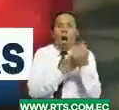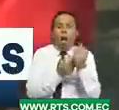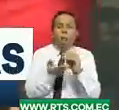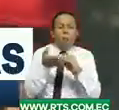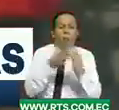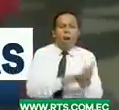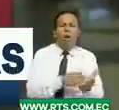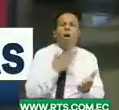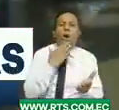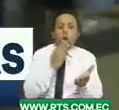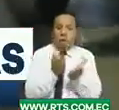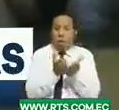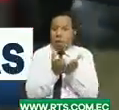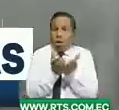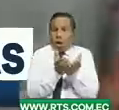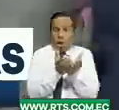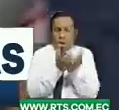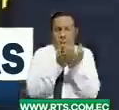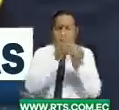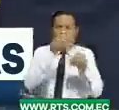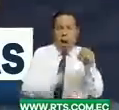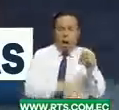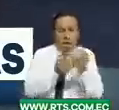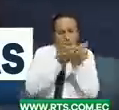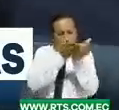huían naufragó.